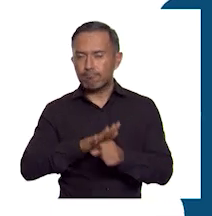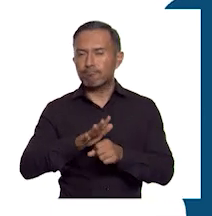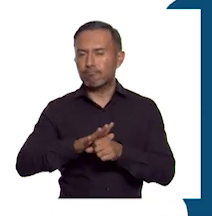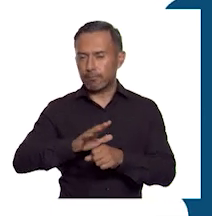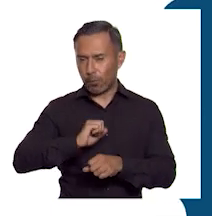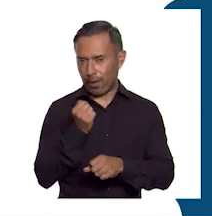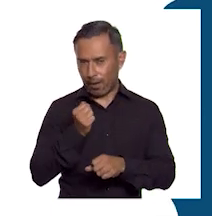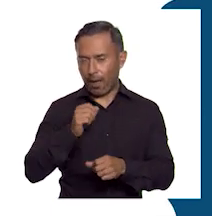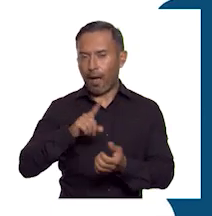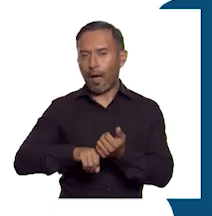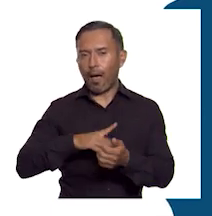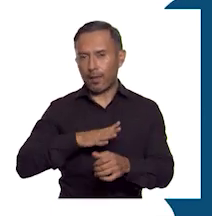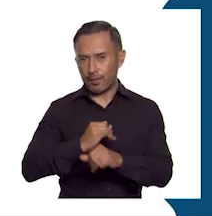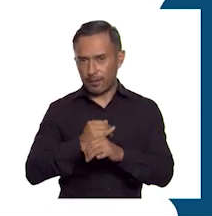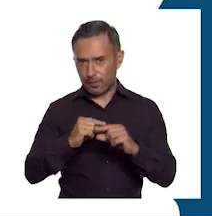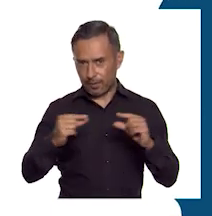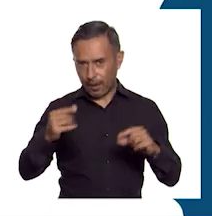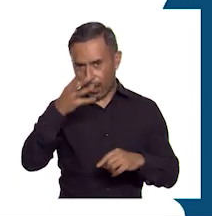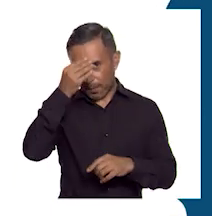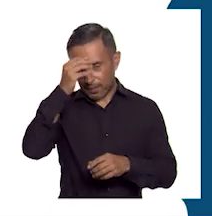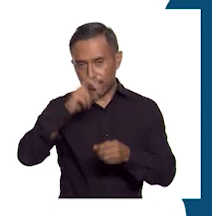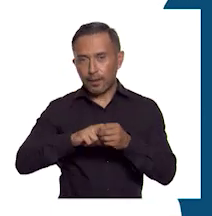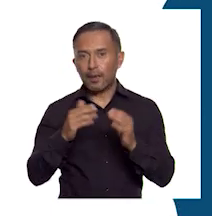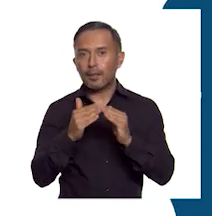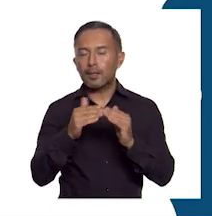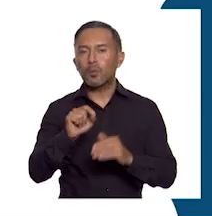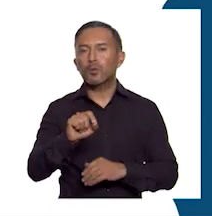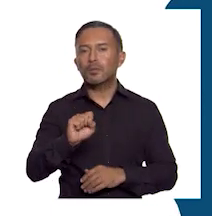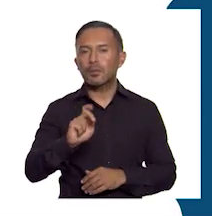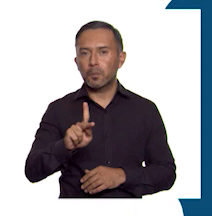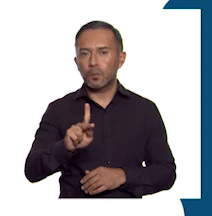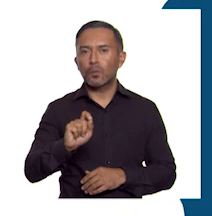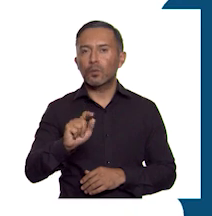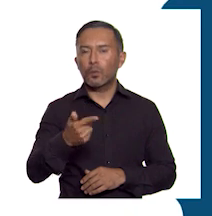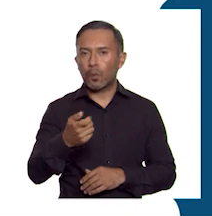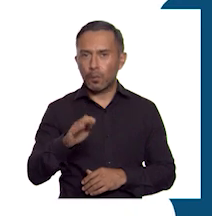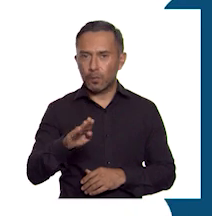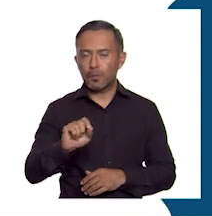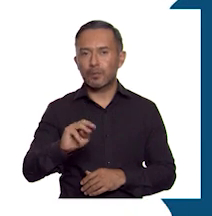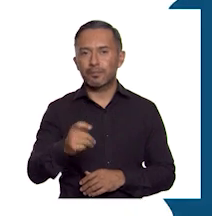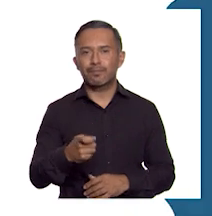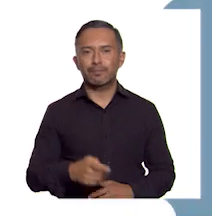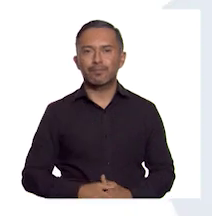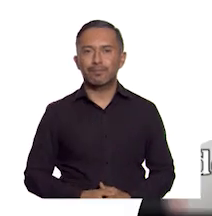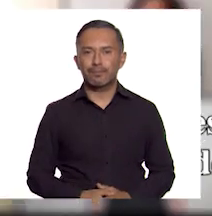la siguiente liga: aprendeencasa.sep.gov.mx.